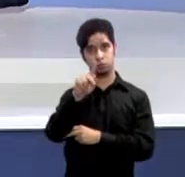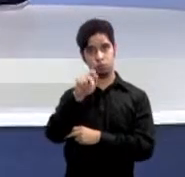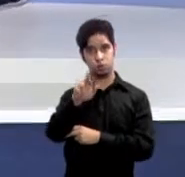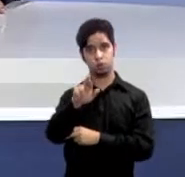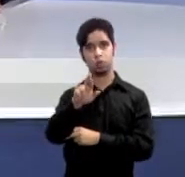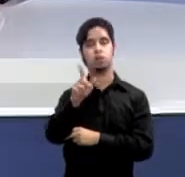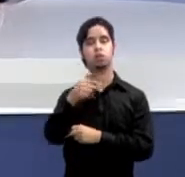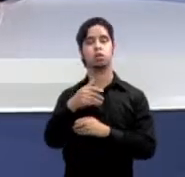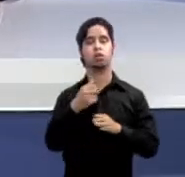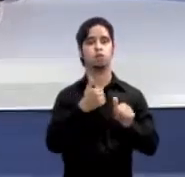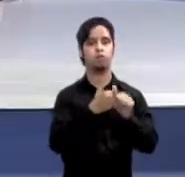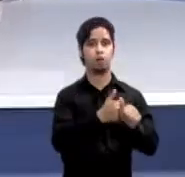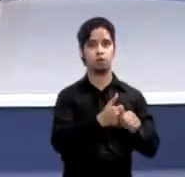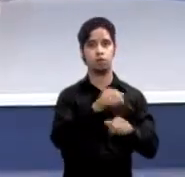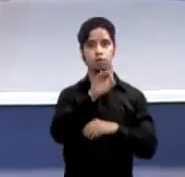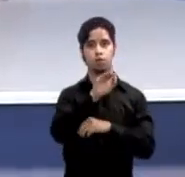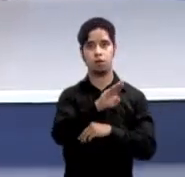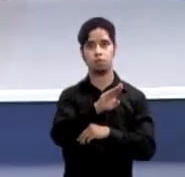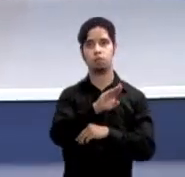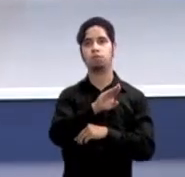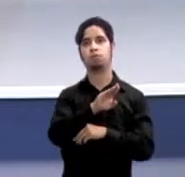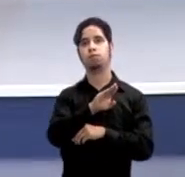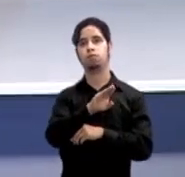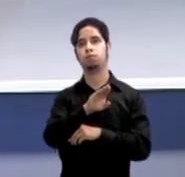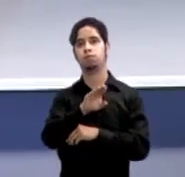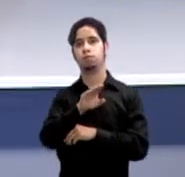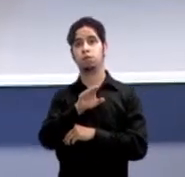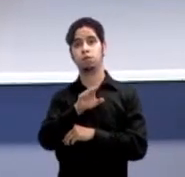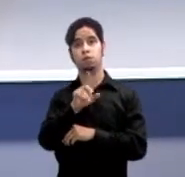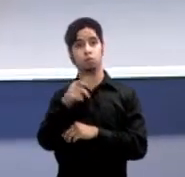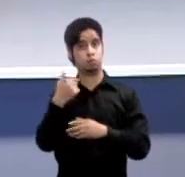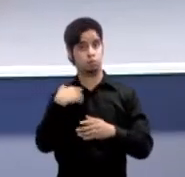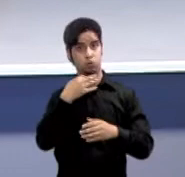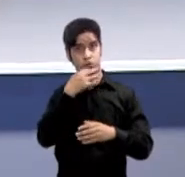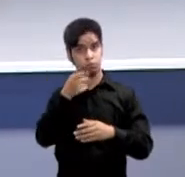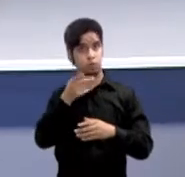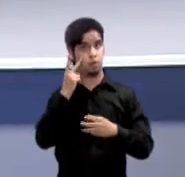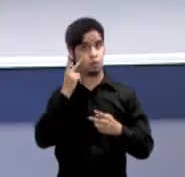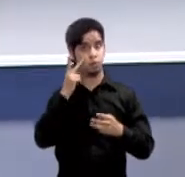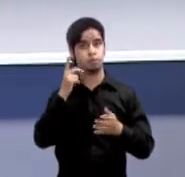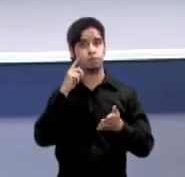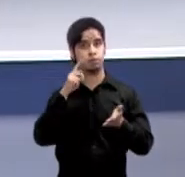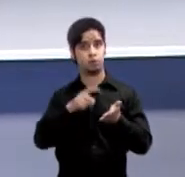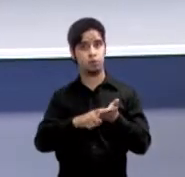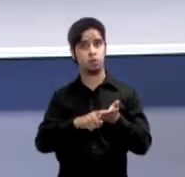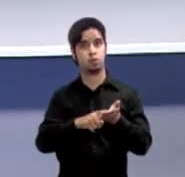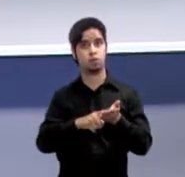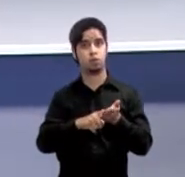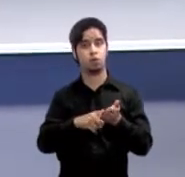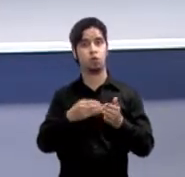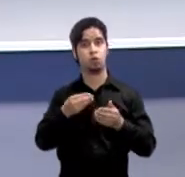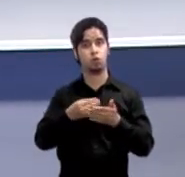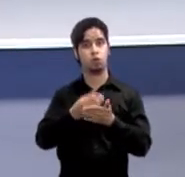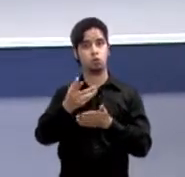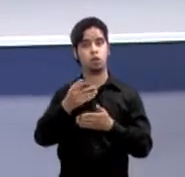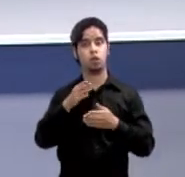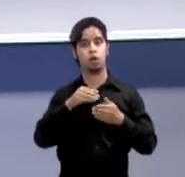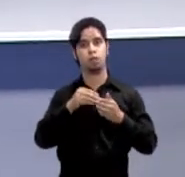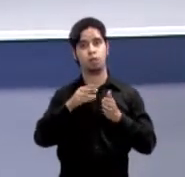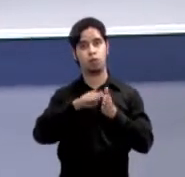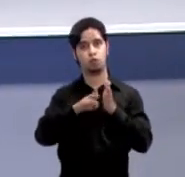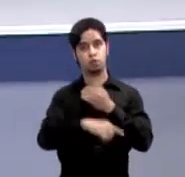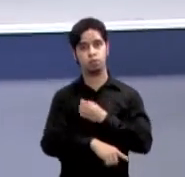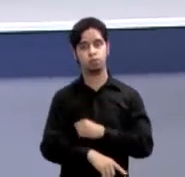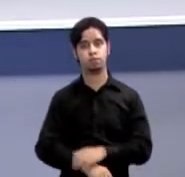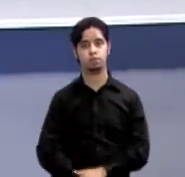noticias247.pr y síganos en nuestras redes. Y a continuación, Enfoque Noticias 24/7, el costo de la basura. Saludos.